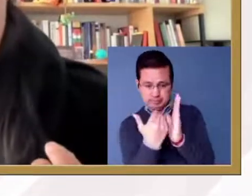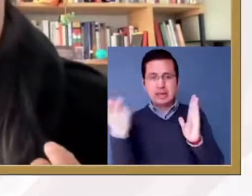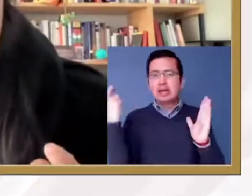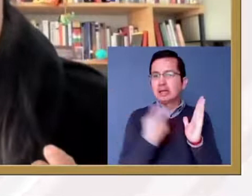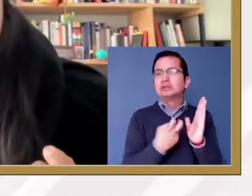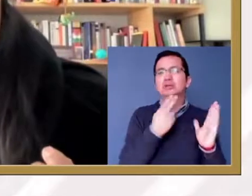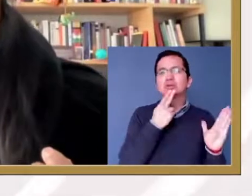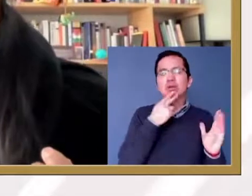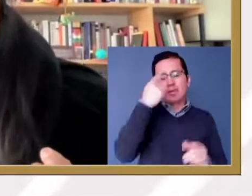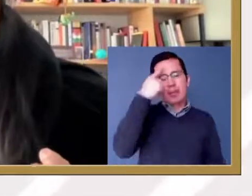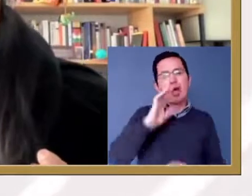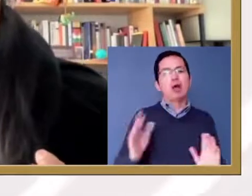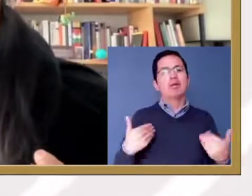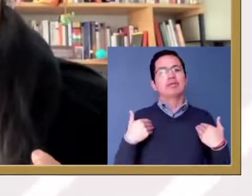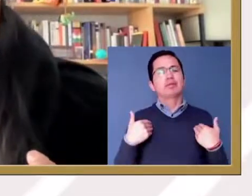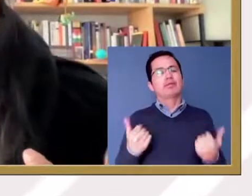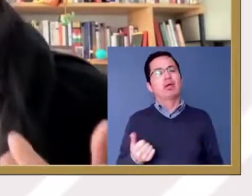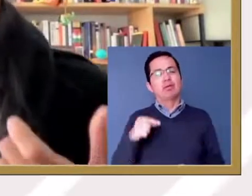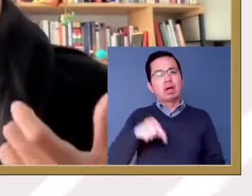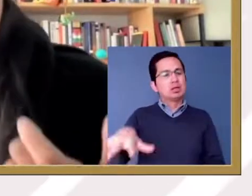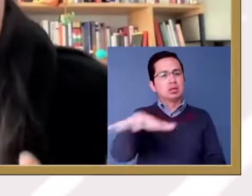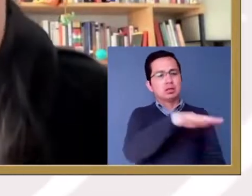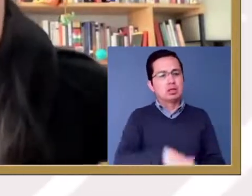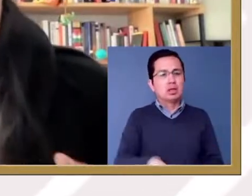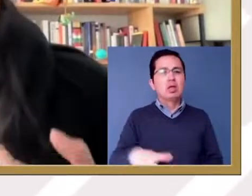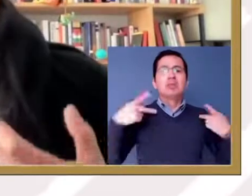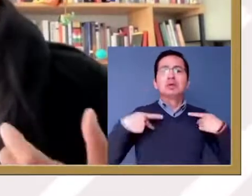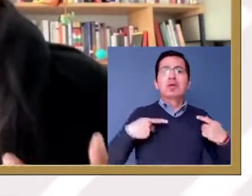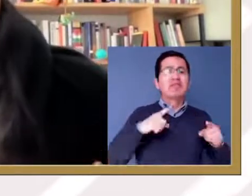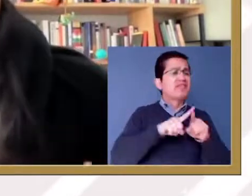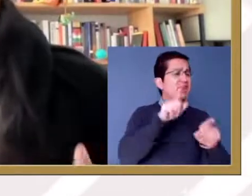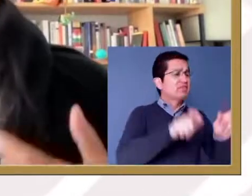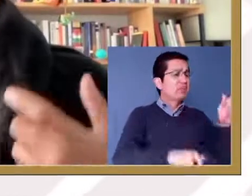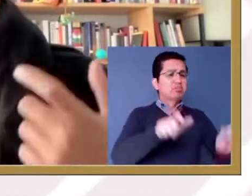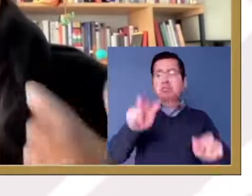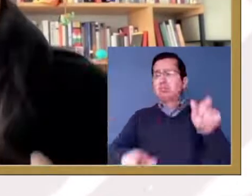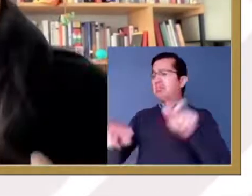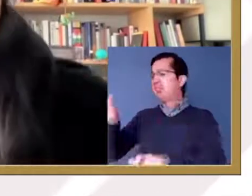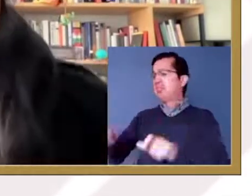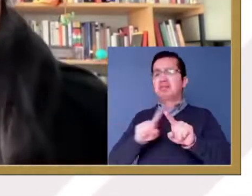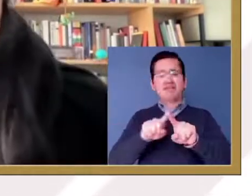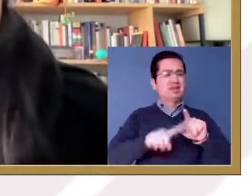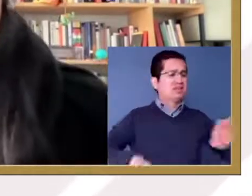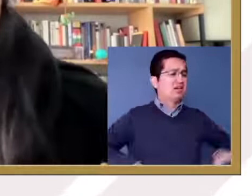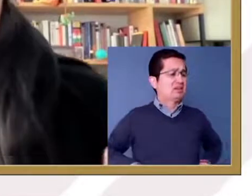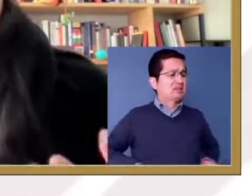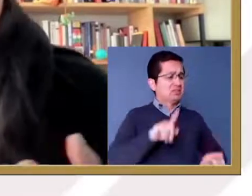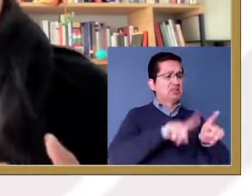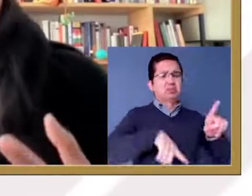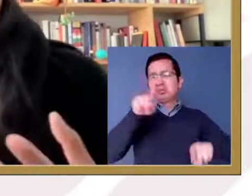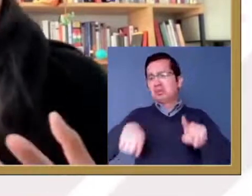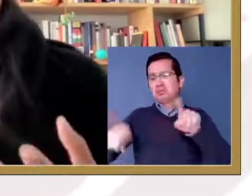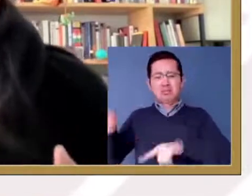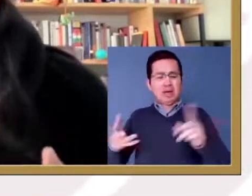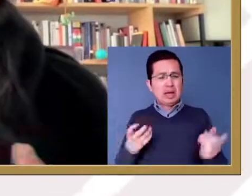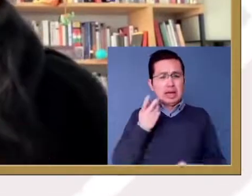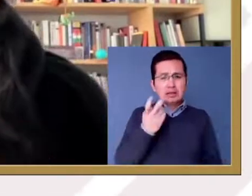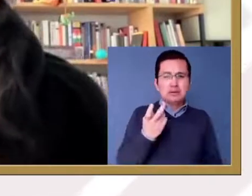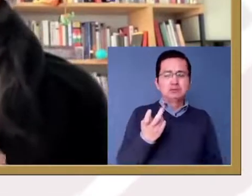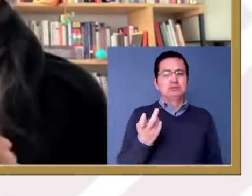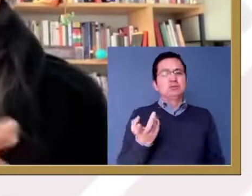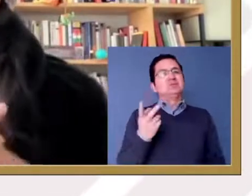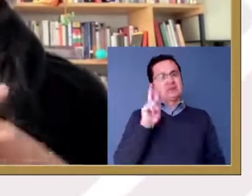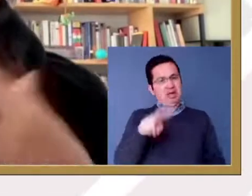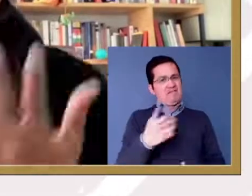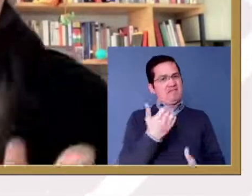en términos de diversidad. ¿Sí? De diversidad étnico-racial, de diversidad de género, diversidad por orientación sexual, porque eso significaría entonces